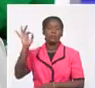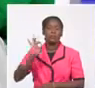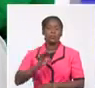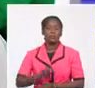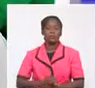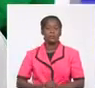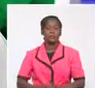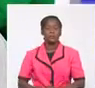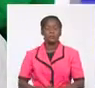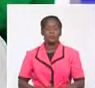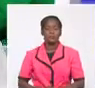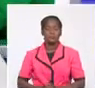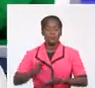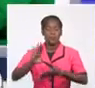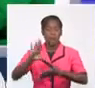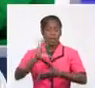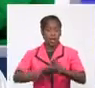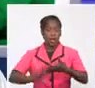La región de las Américas,